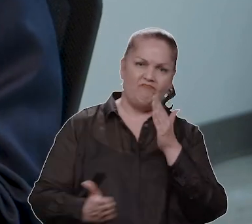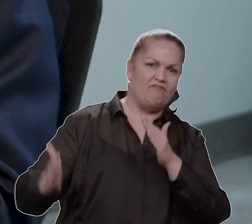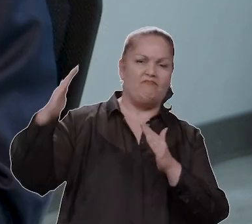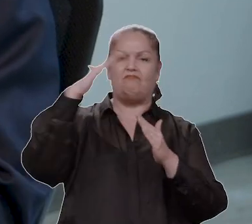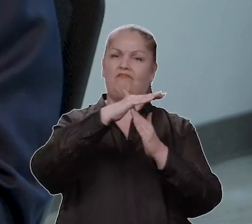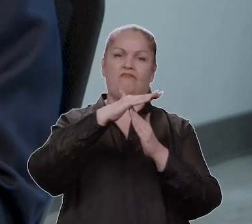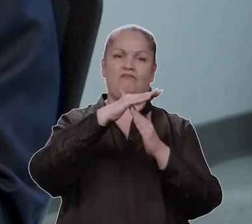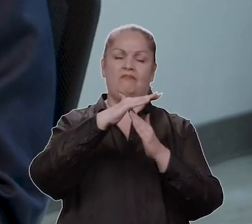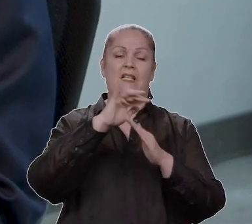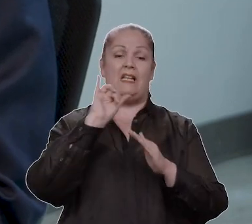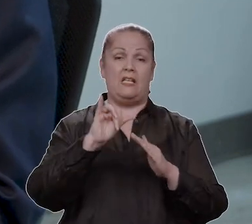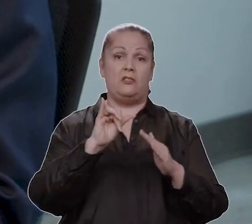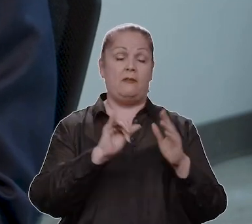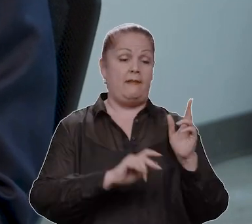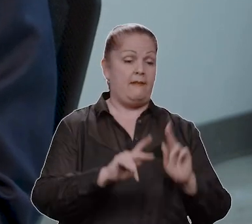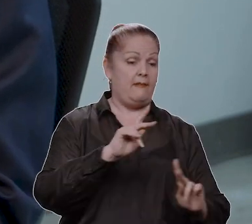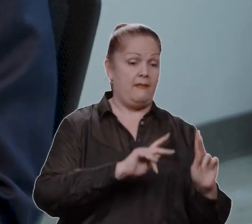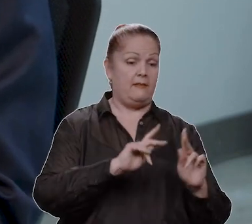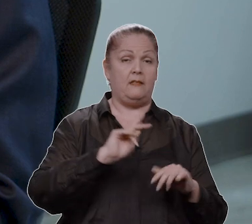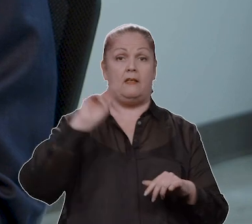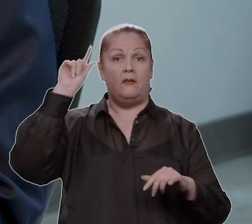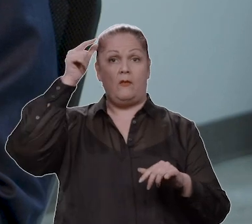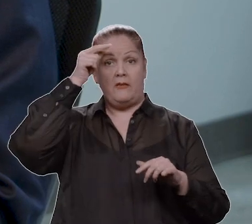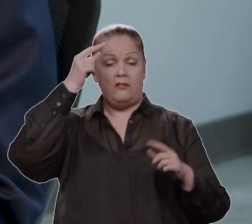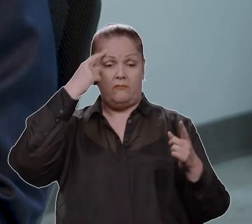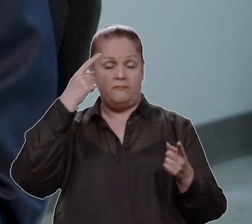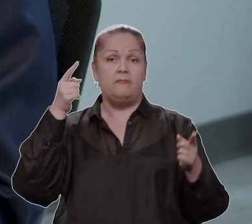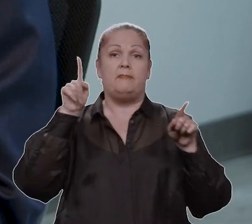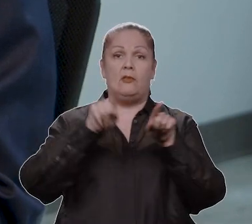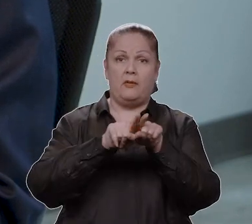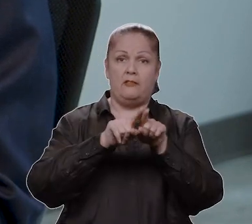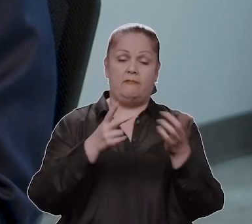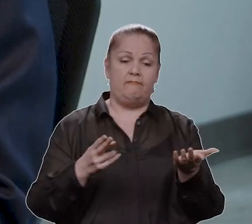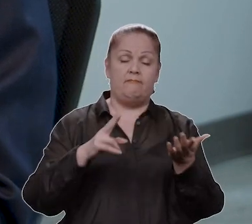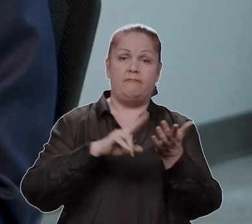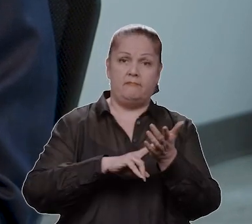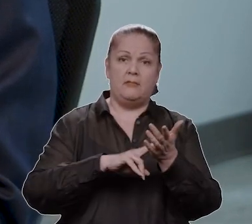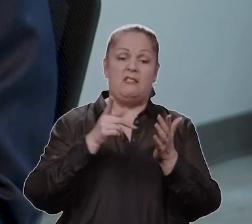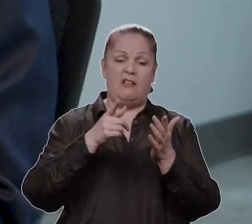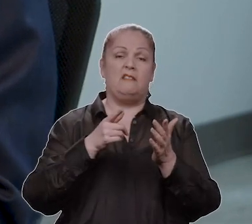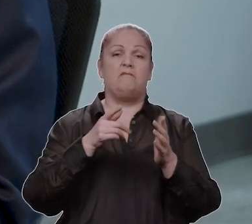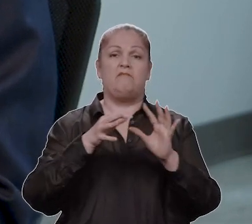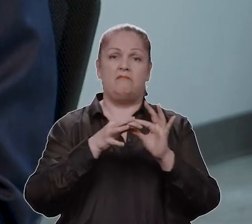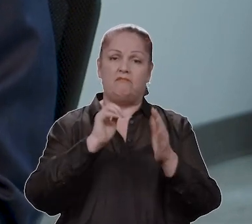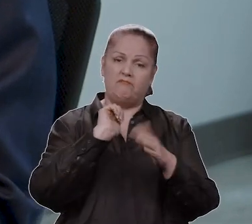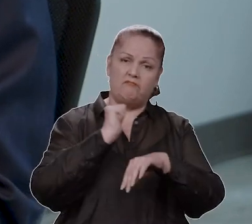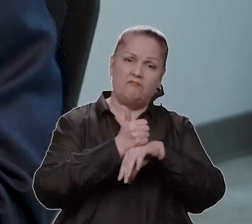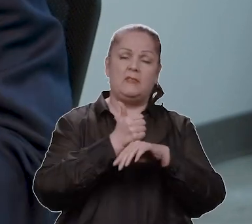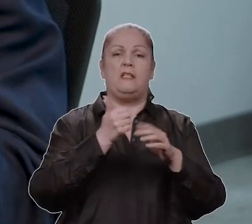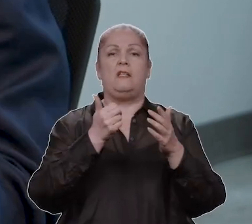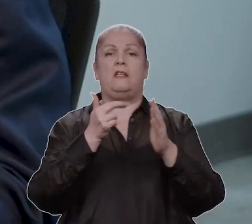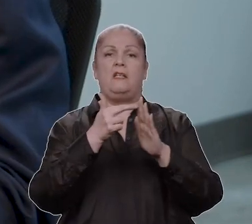suprema. Es el pacto que se establece entre el pueblo y su gobierno, que establece aquellas normas